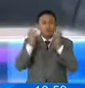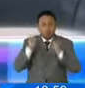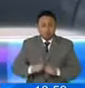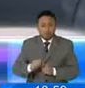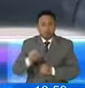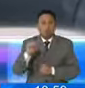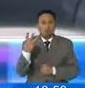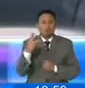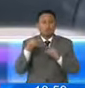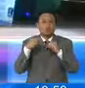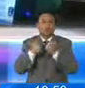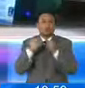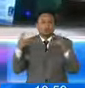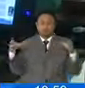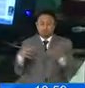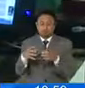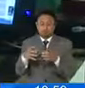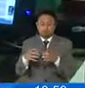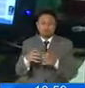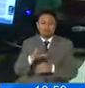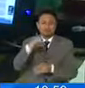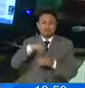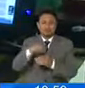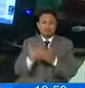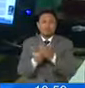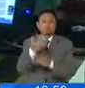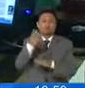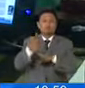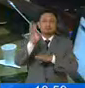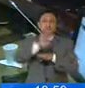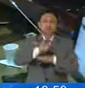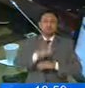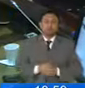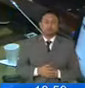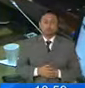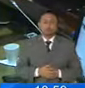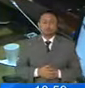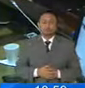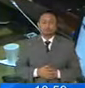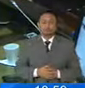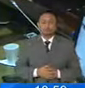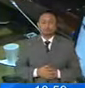cuarta bancada legislativa dentro de la nueva Asamblea Nacional. Informo Javier Gallo.